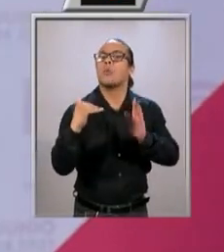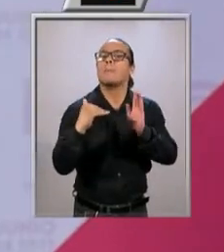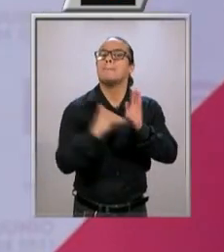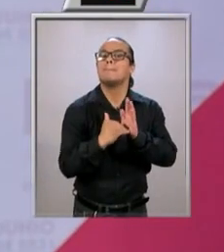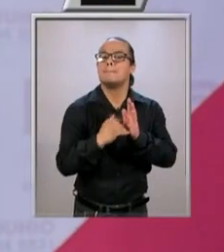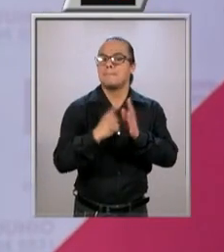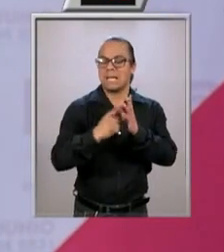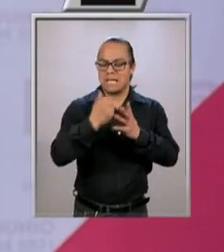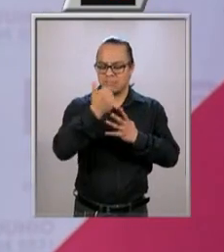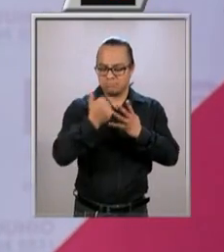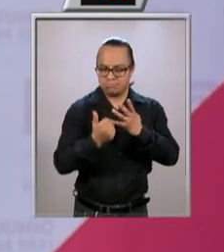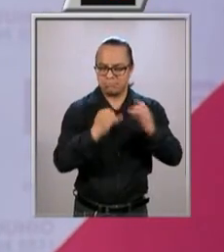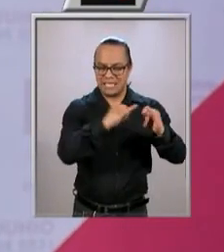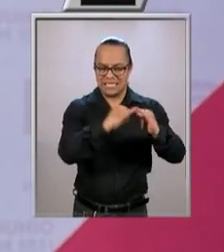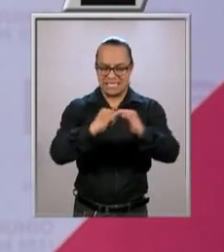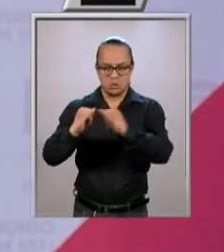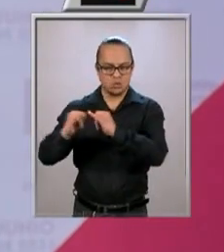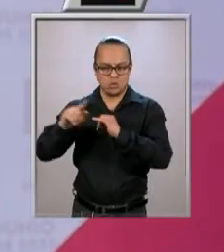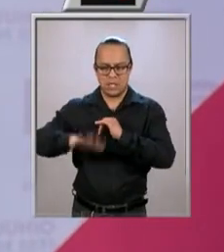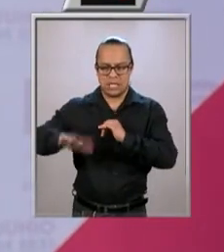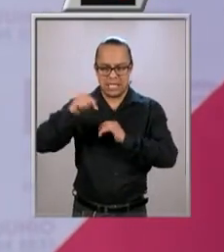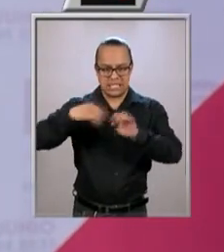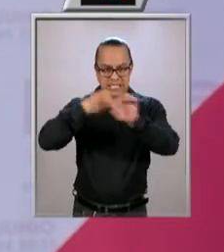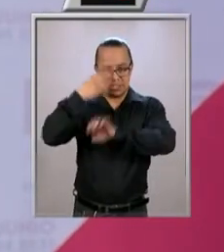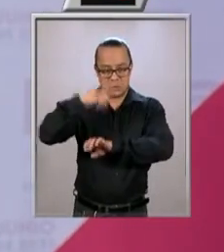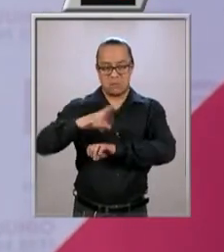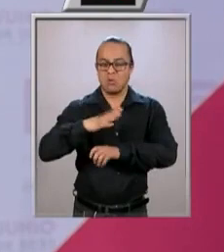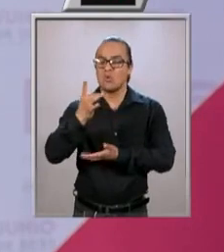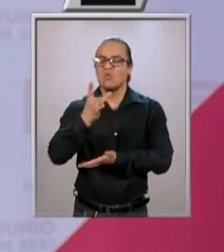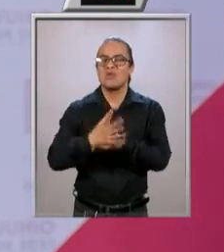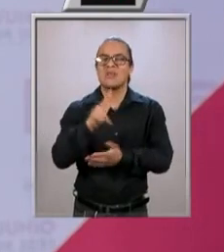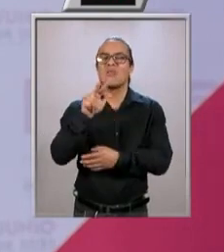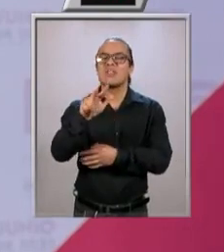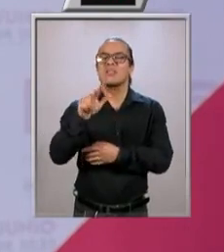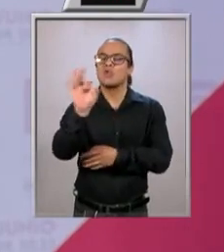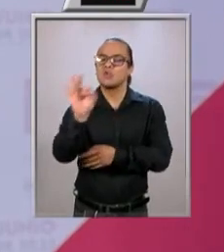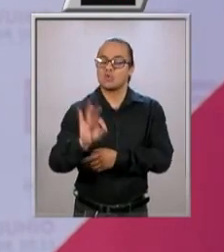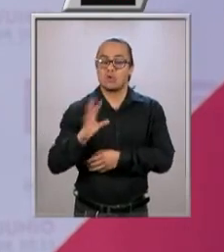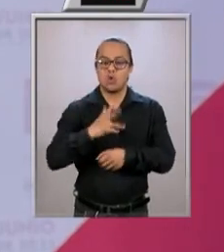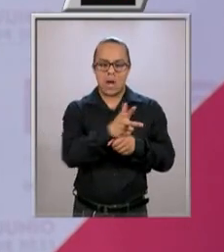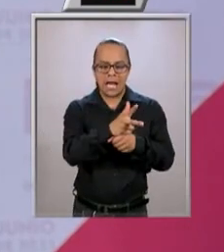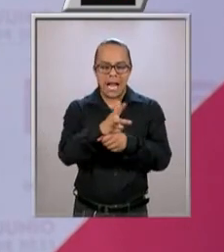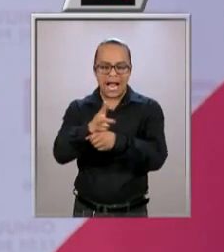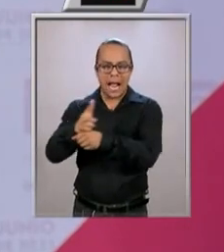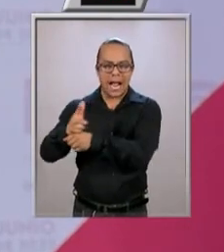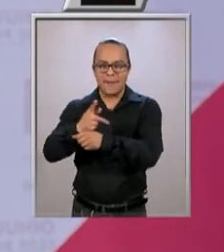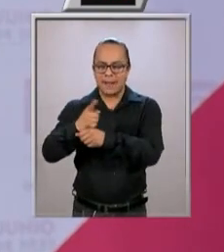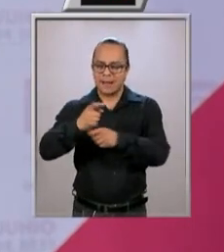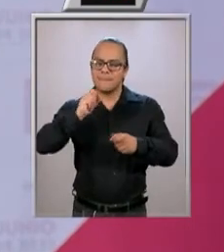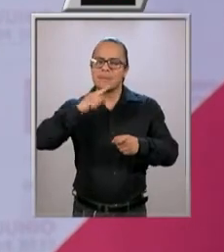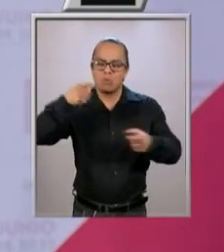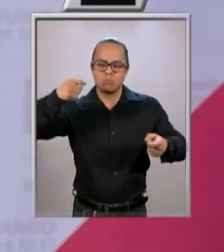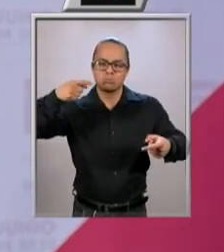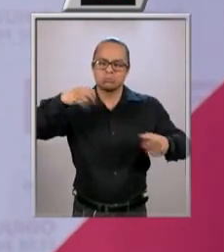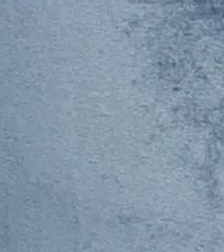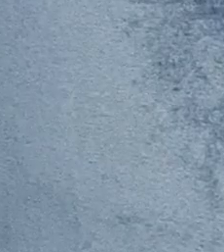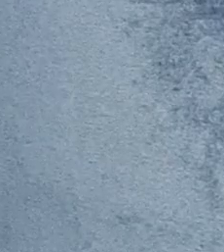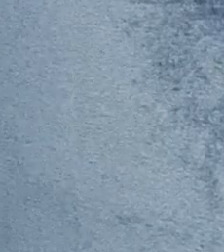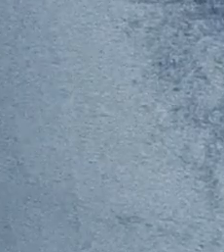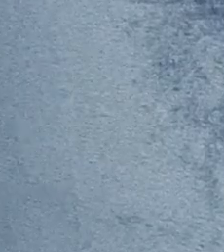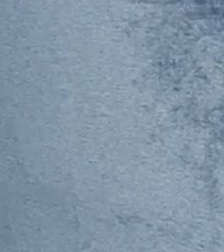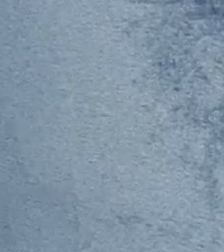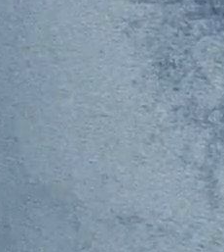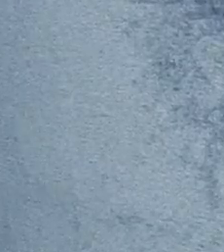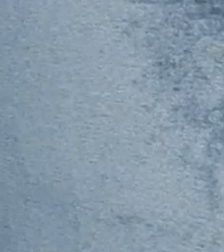las que tiene el Estado de México otorgadas solo el 18% tiene cámaras de seguridad y GPS tenemos que poner orden